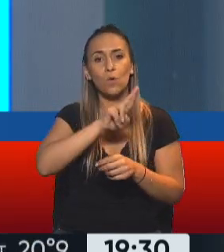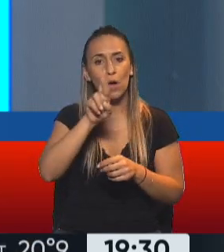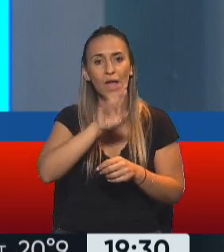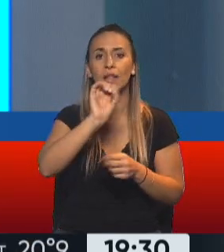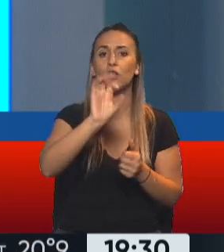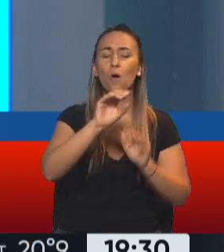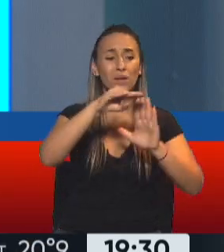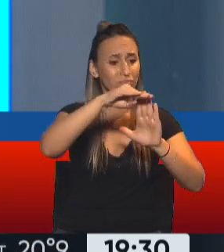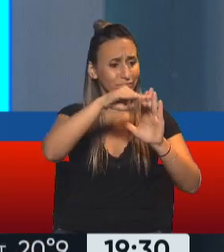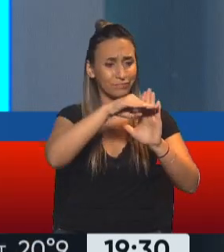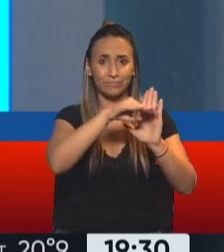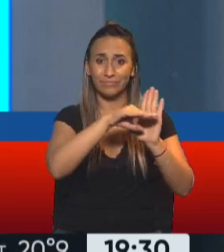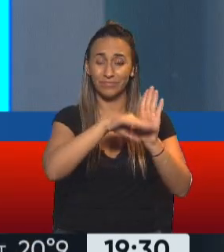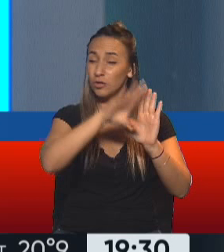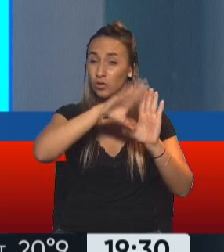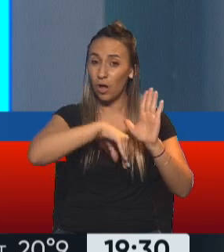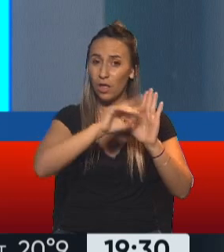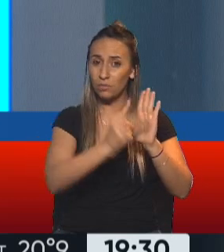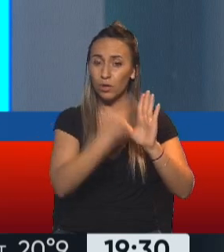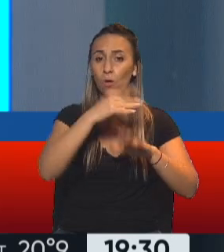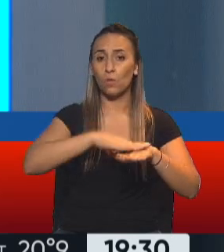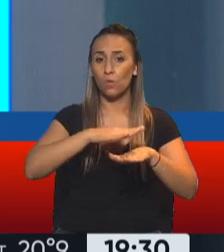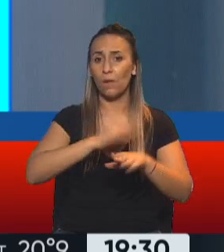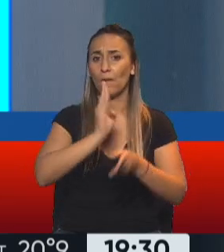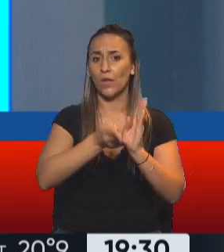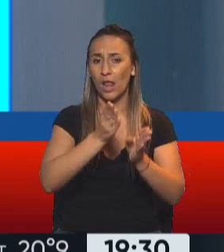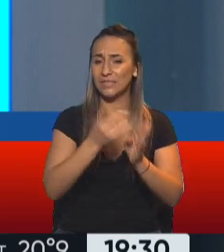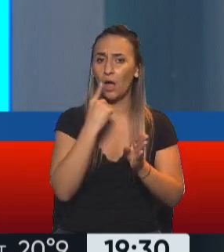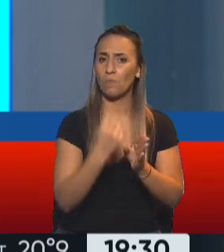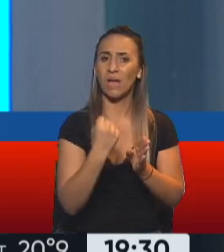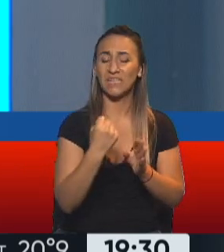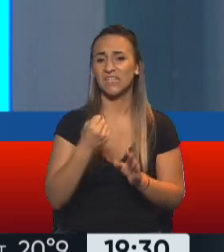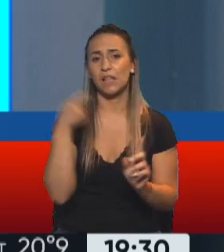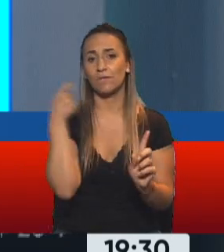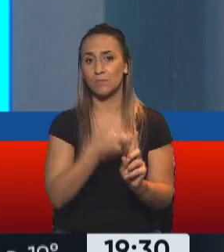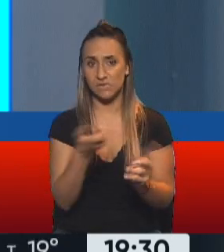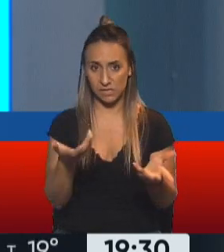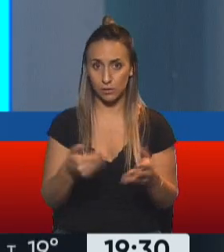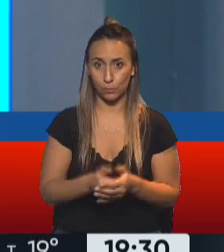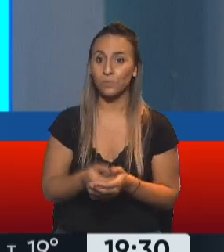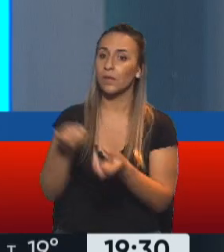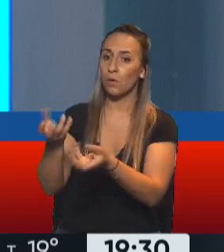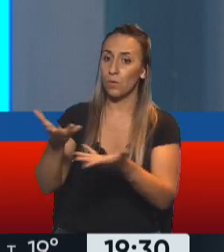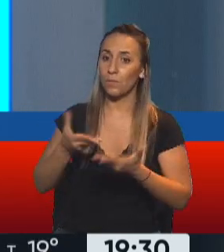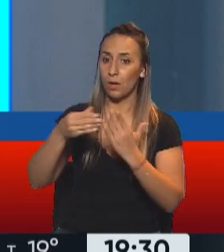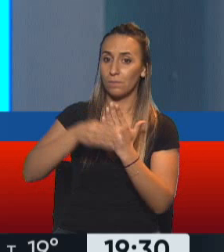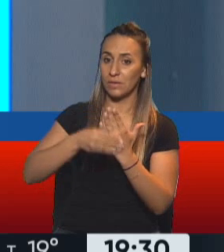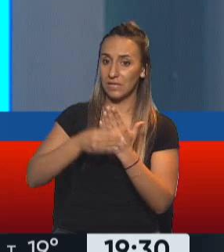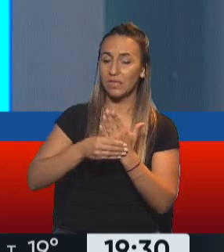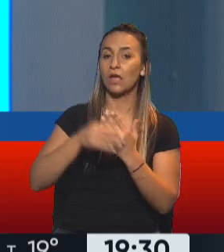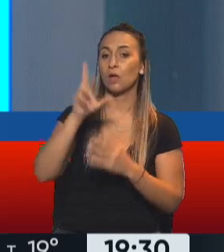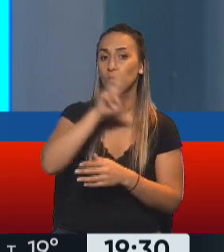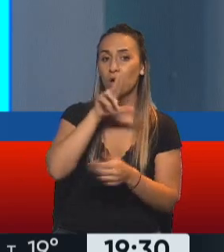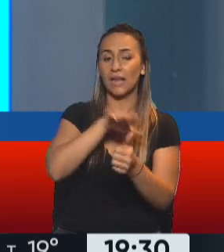mujeres víctimas de femicidios, víctimas de la violencia machista. Le vamos a dar la bienvenida a la ministra de Mujeres, Géneros